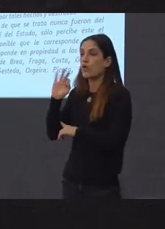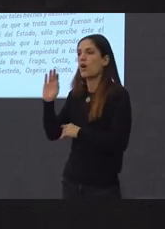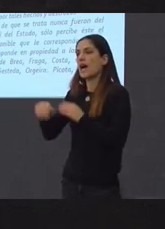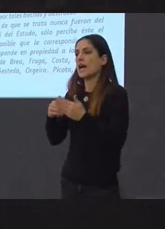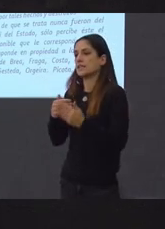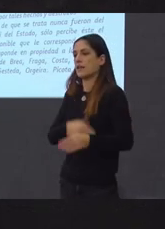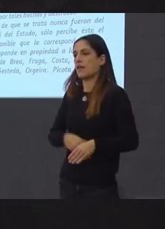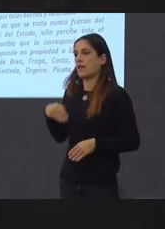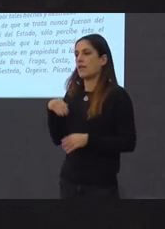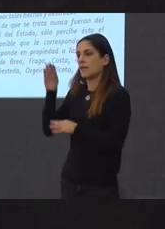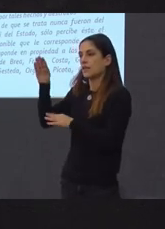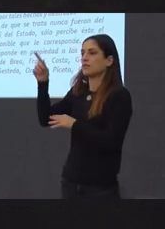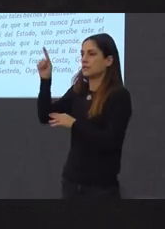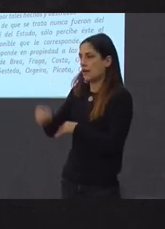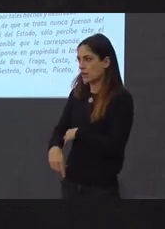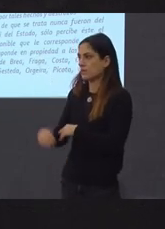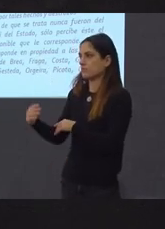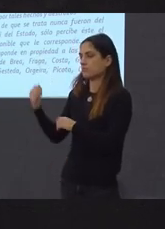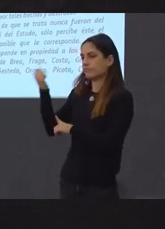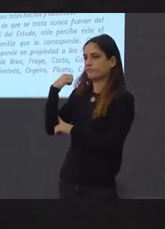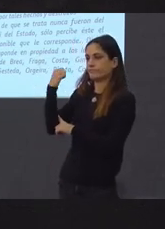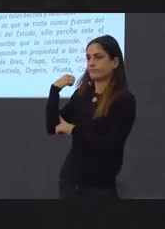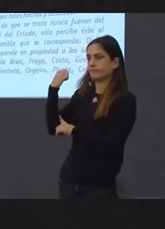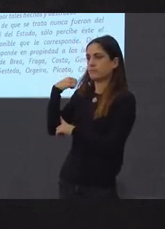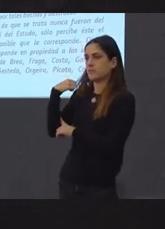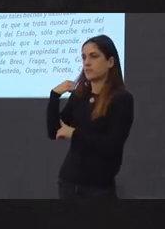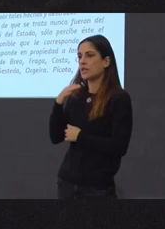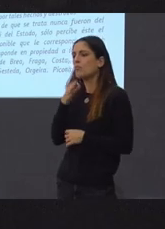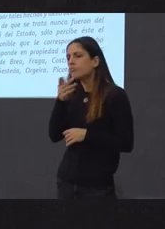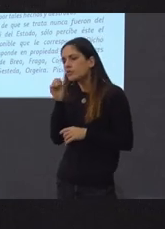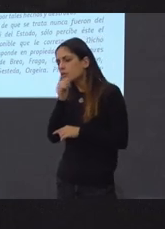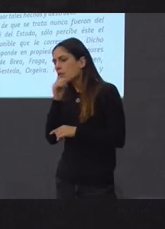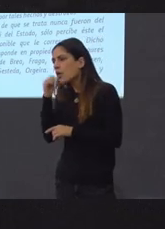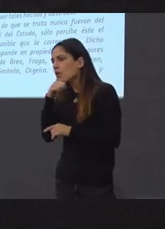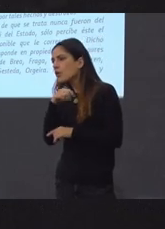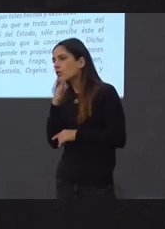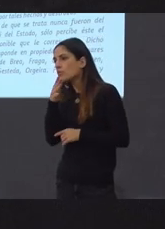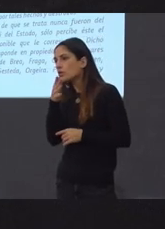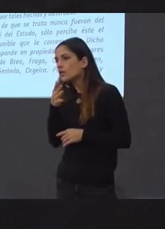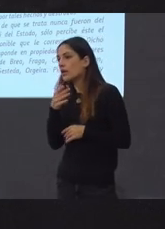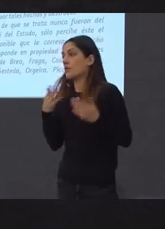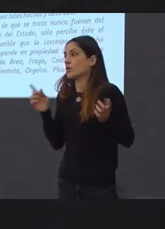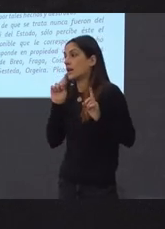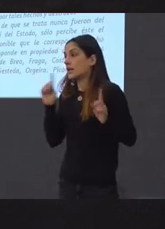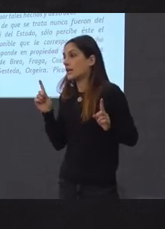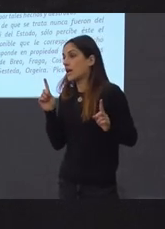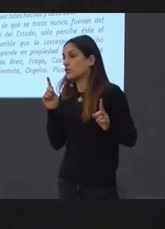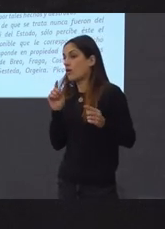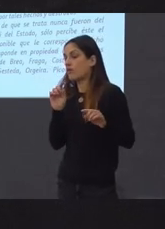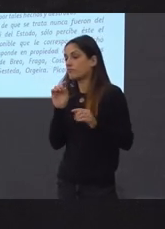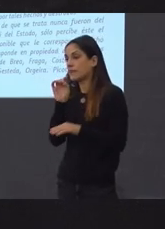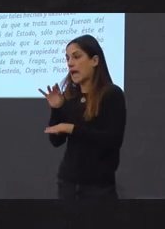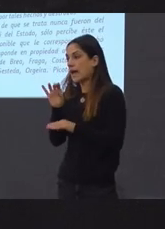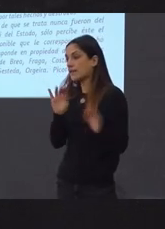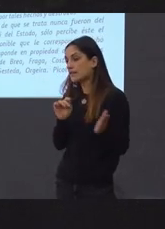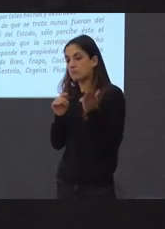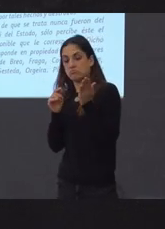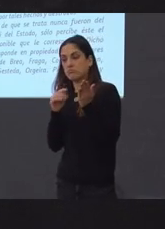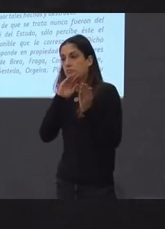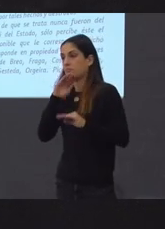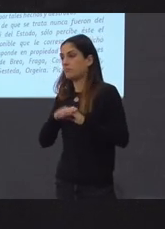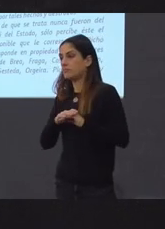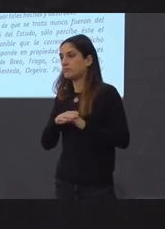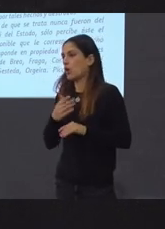van a ser ignoradas? Porque senón non podían poñer en funcionamento os traballos de repoboación. Era algo que lle